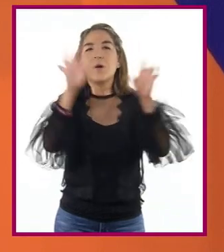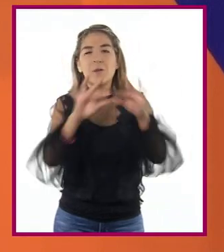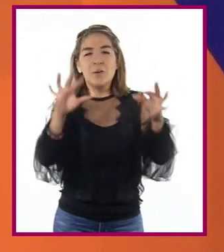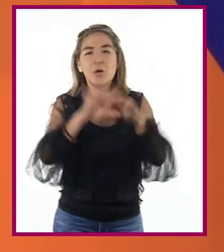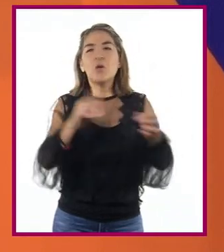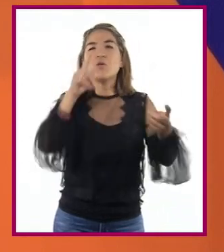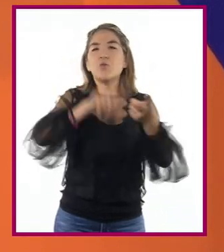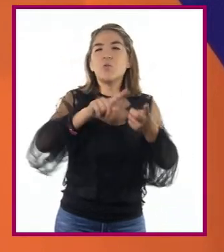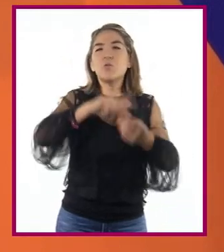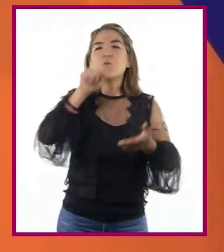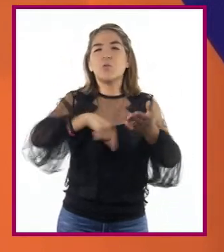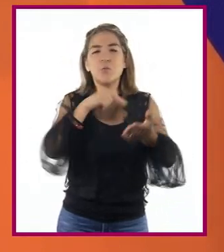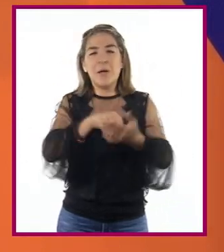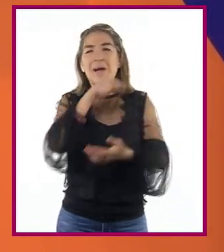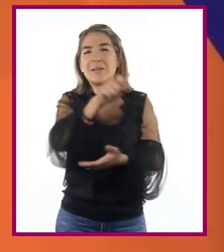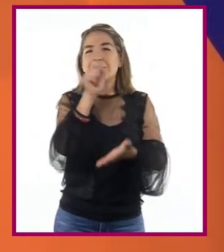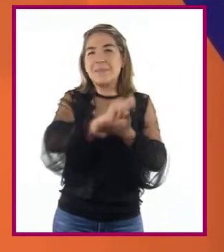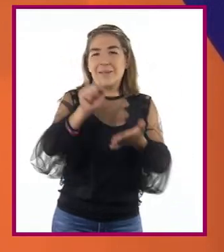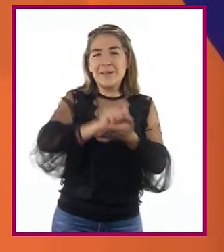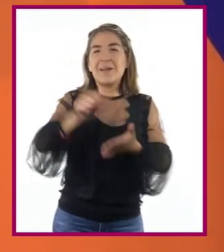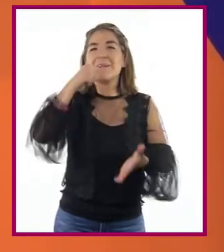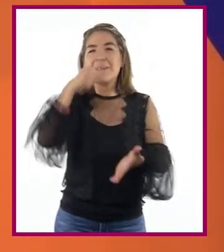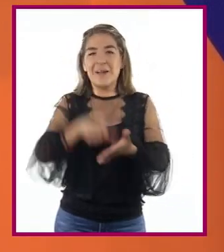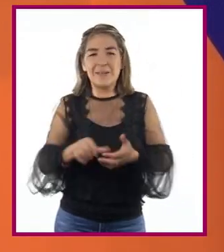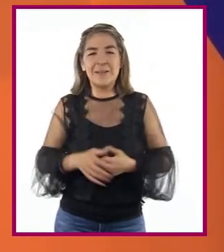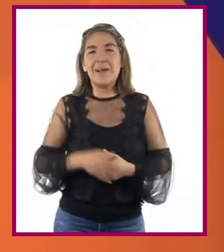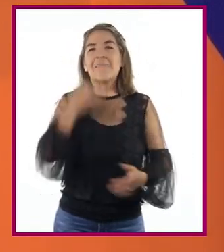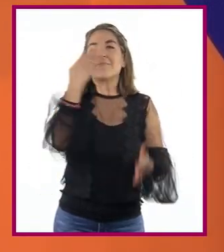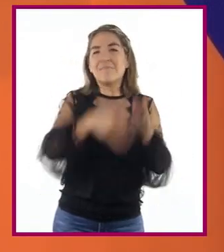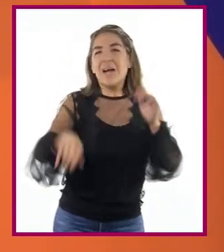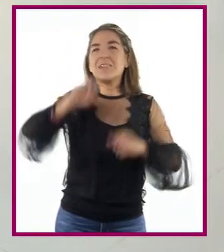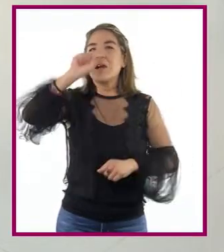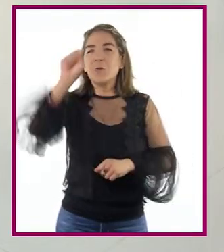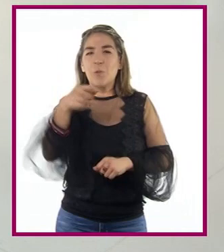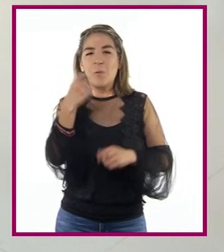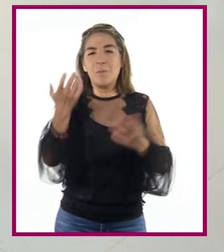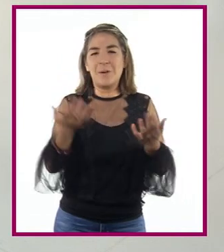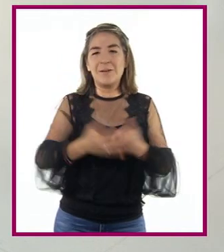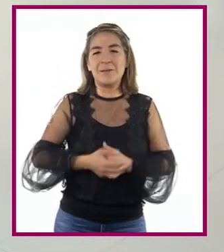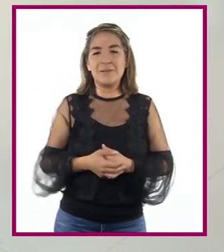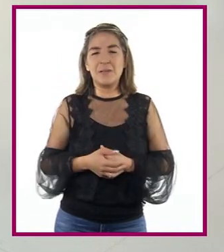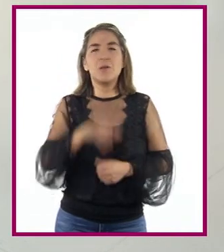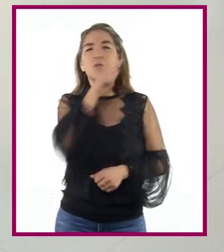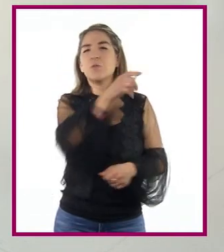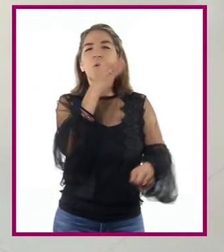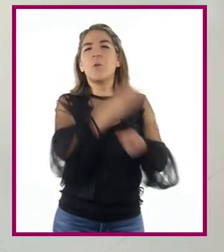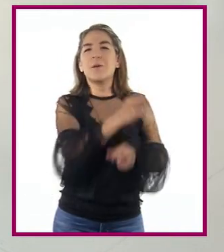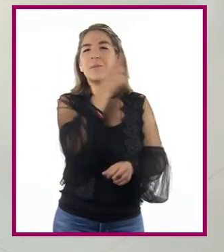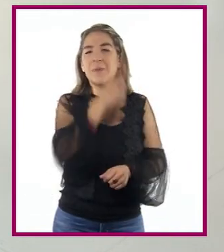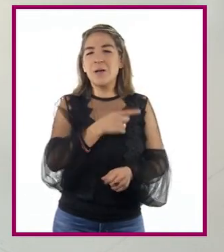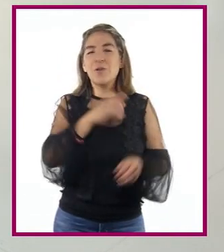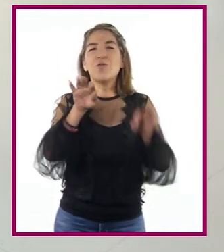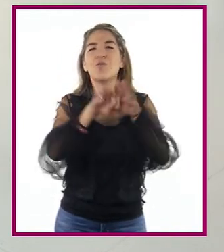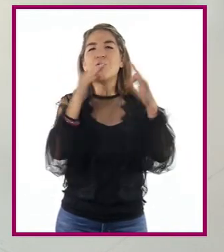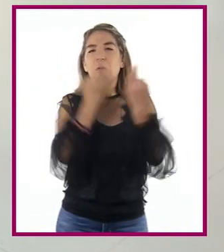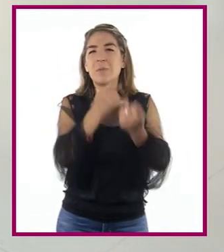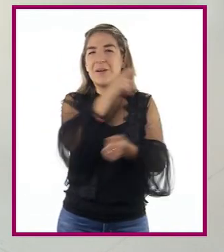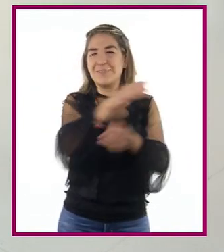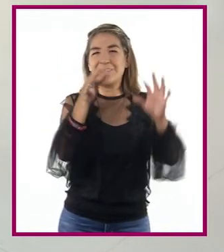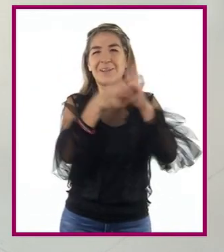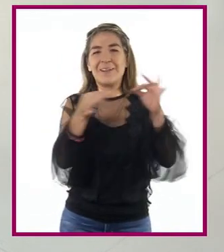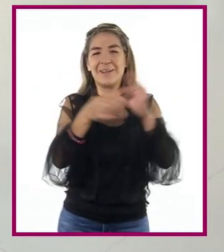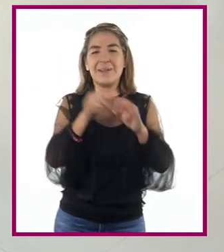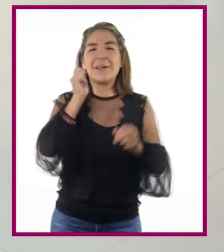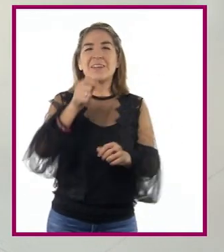lugar desde donde se escribe la carta. También faltan las comas. ¿Qué me dices de la manera como mencionan